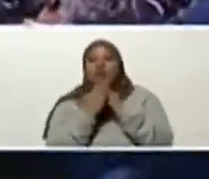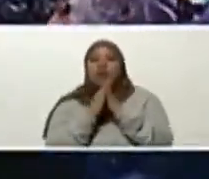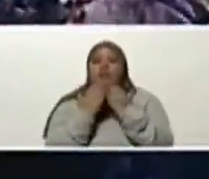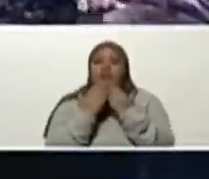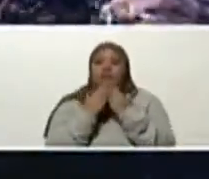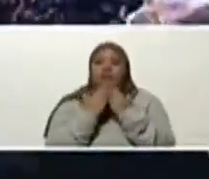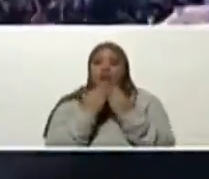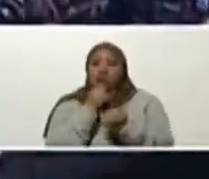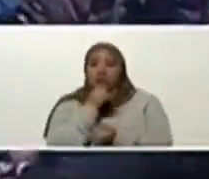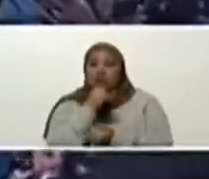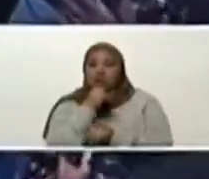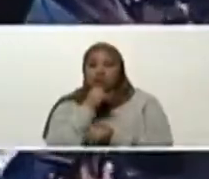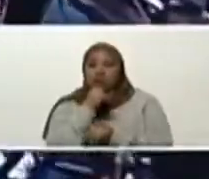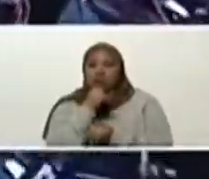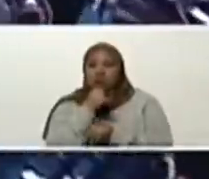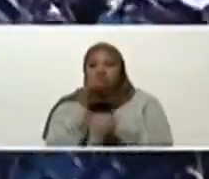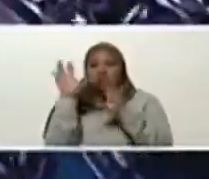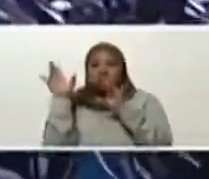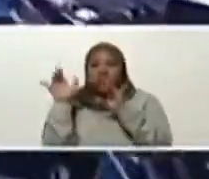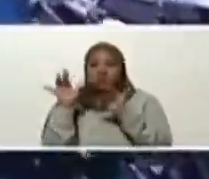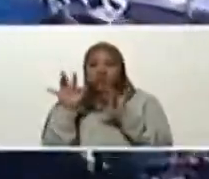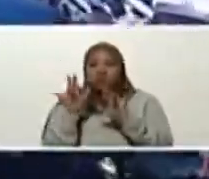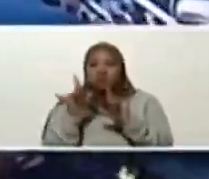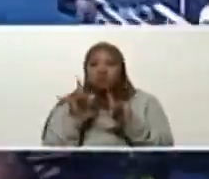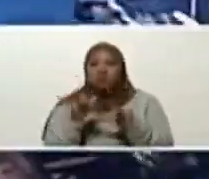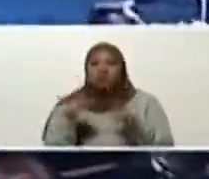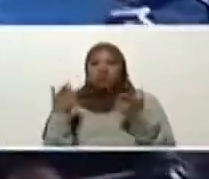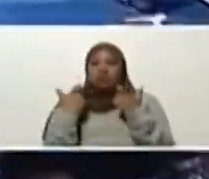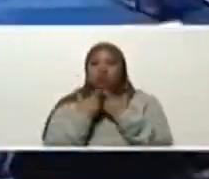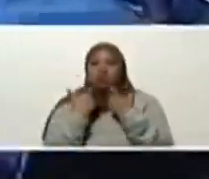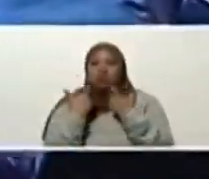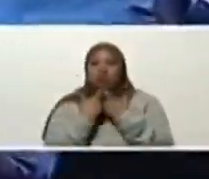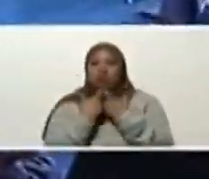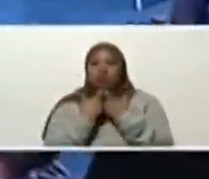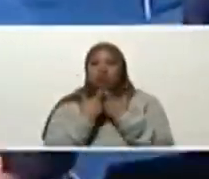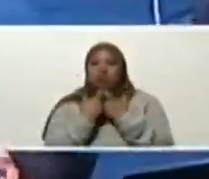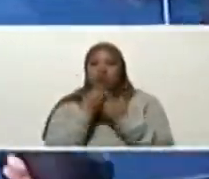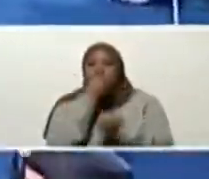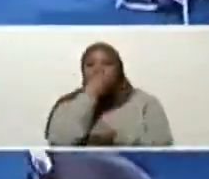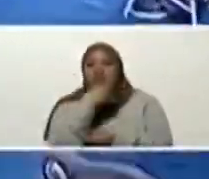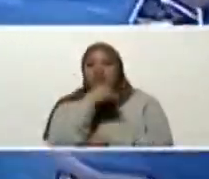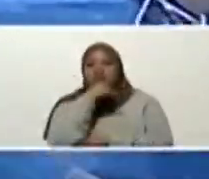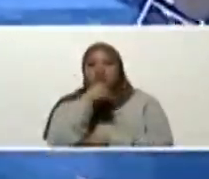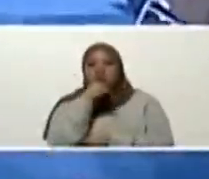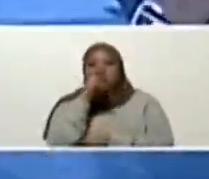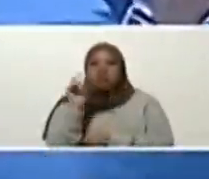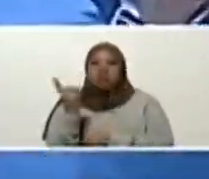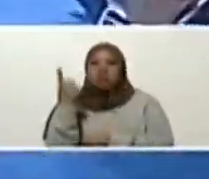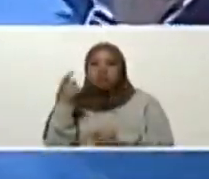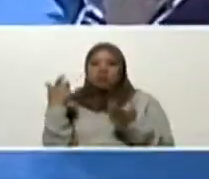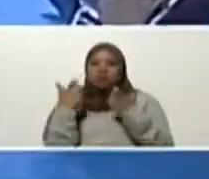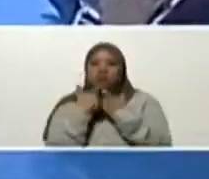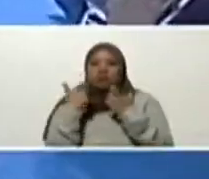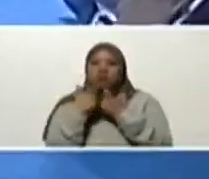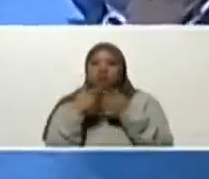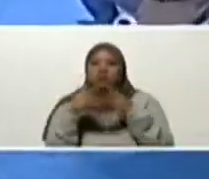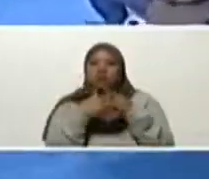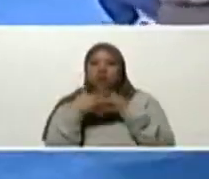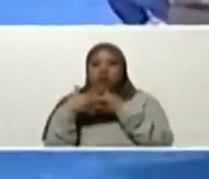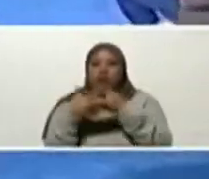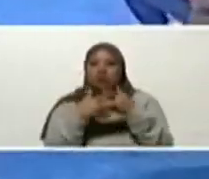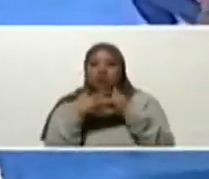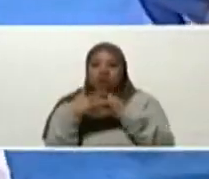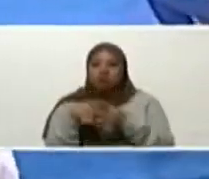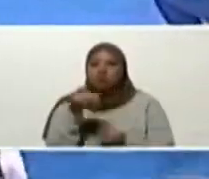a bautizar los libros de la guerra a la vida, organizar el vendaval, las primeras agresiones del imperialismo, la piel